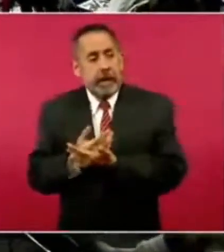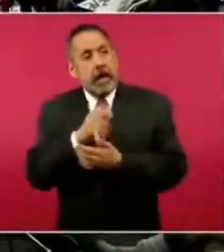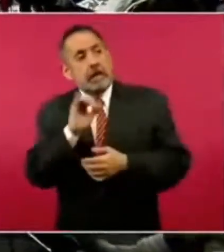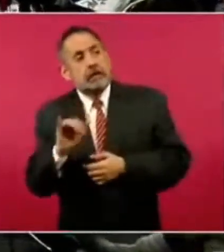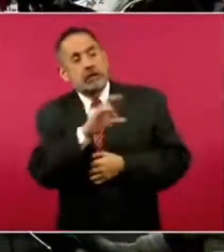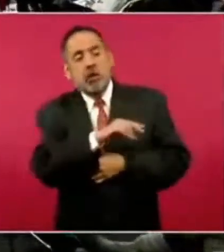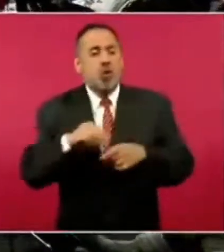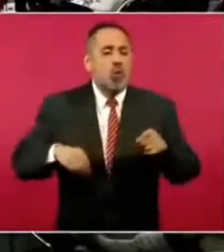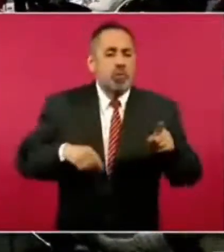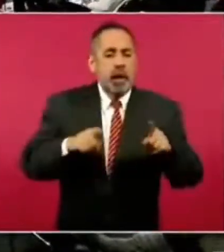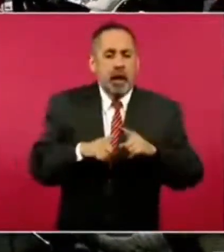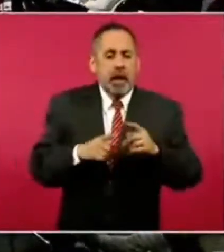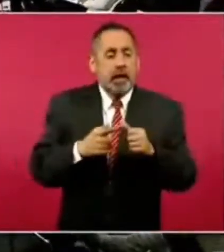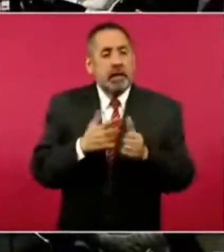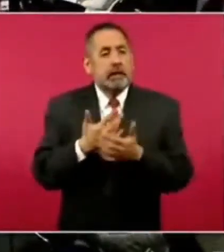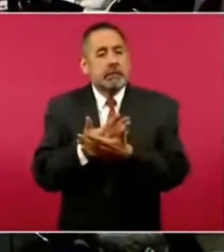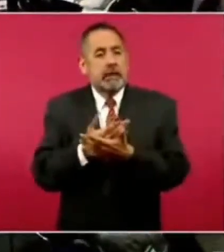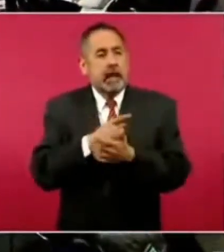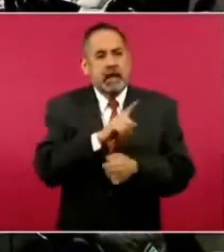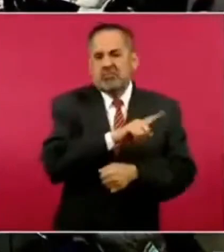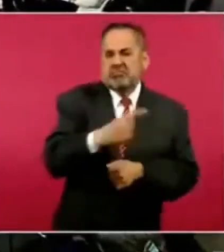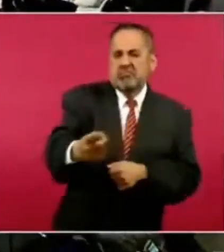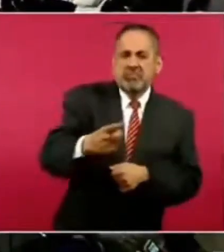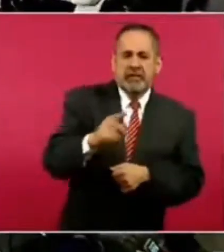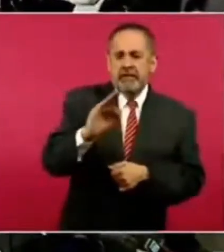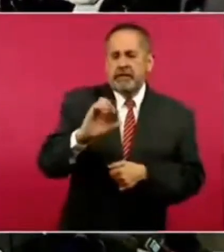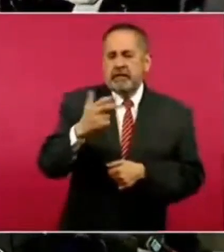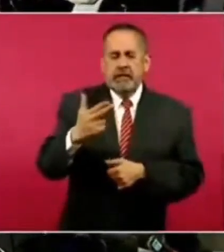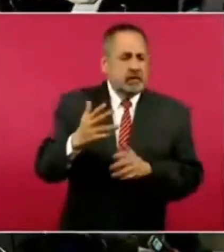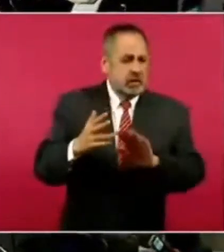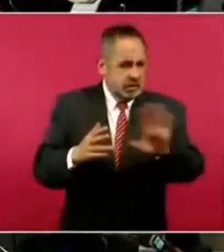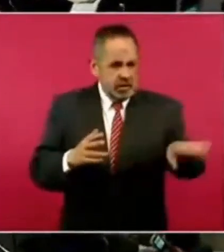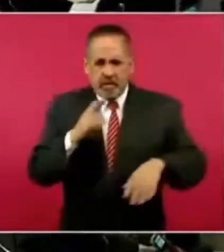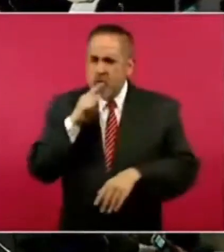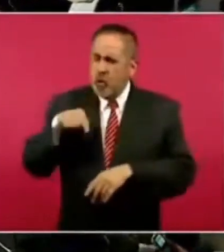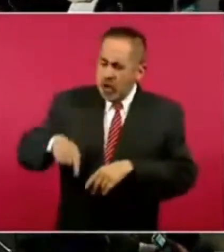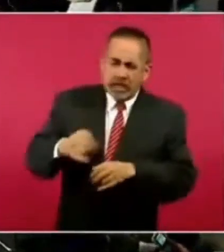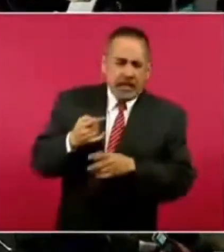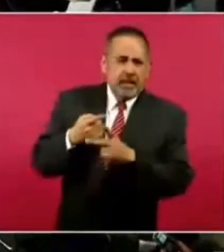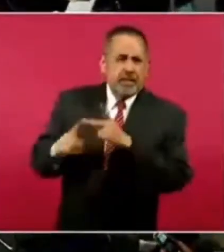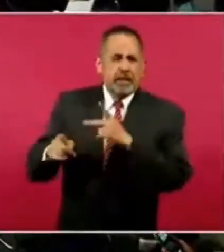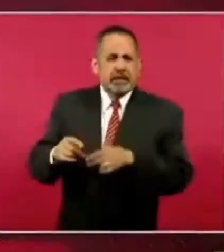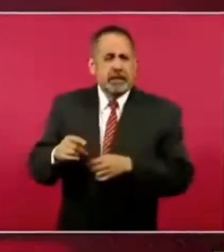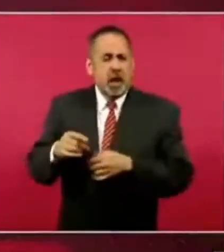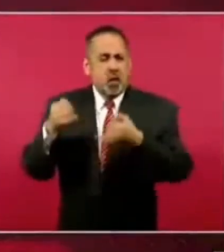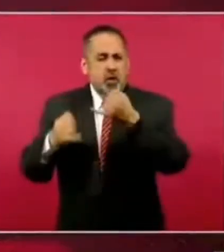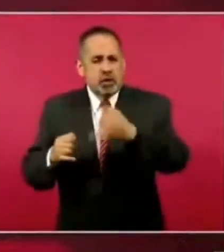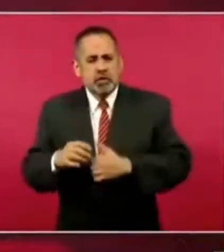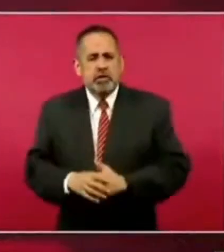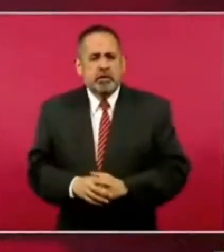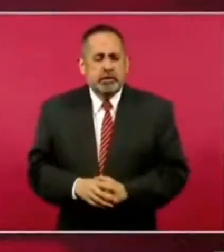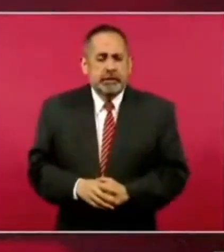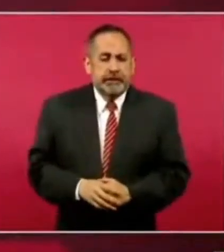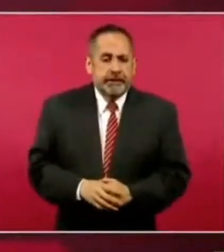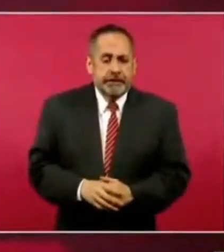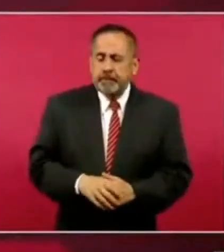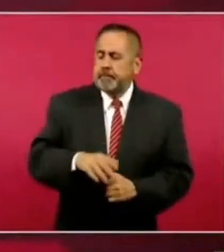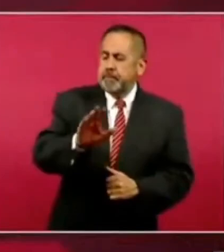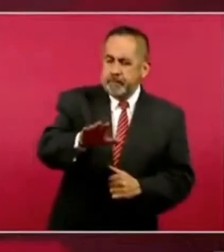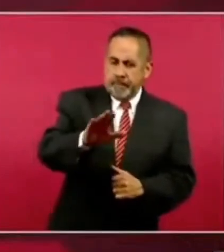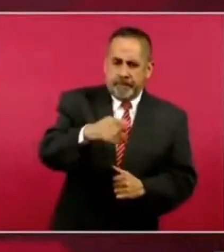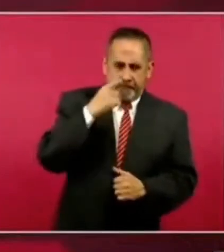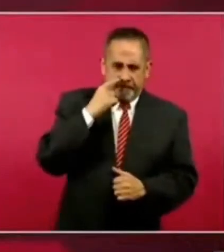que esto arrastre en todo caso a Calderón? ¿Y por qué no en México se inicie el propio juicio? Hay que esperarnos porque, miren, ya